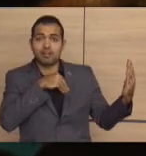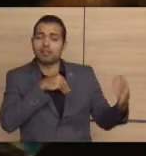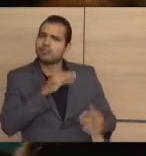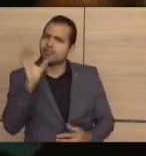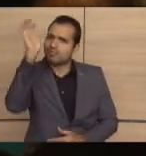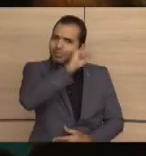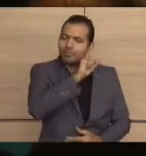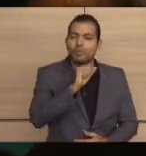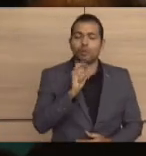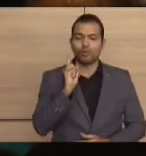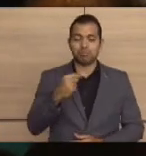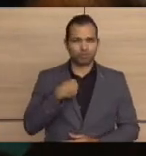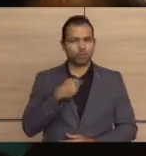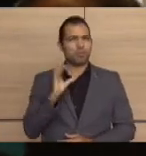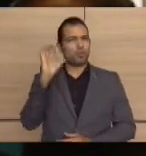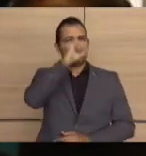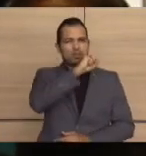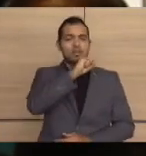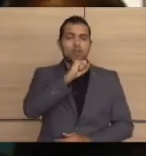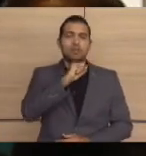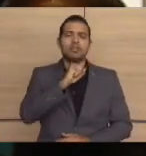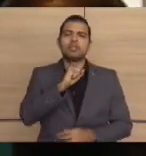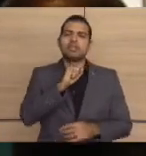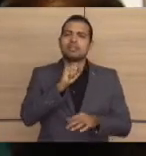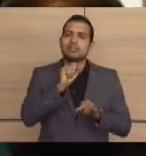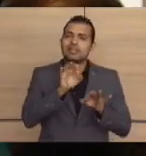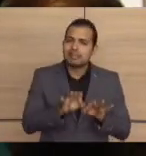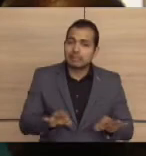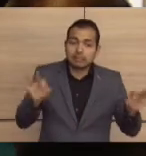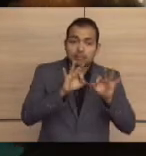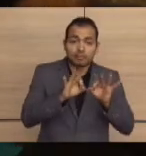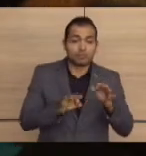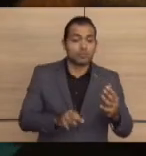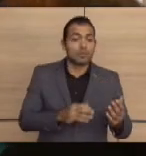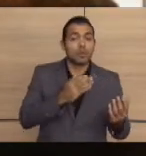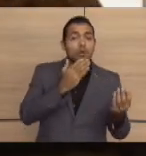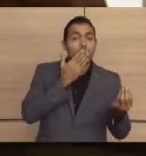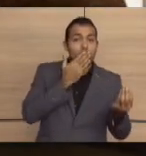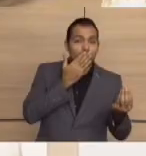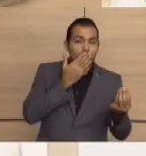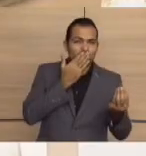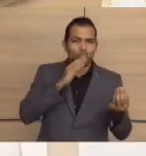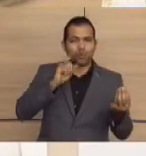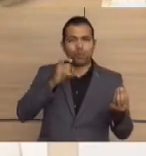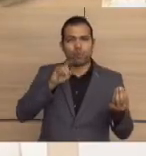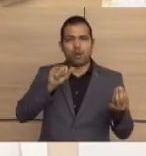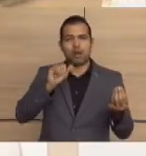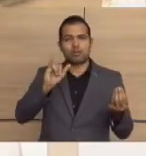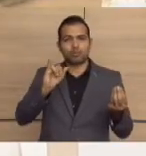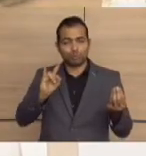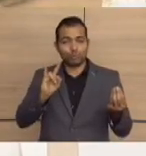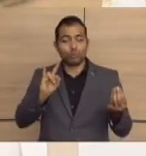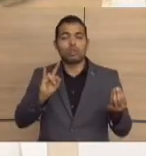impulsar ese rescate o esa fortaleza indígena del ser mujer wayú en cada una de las mujeres